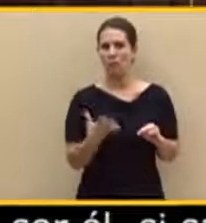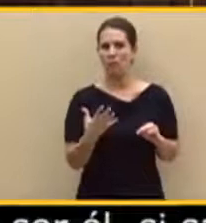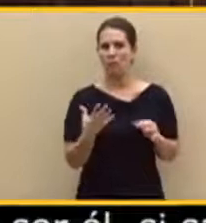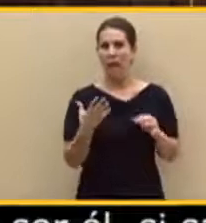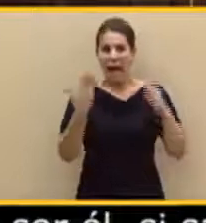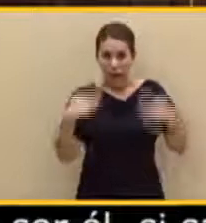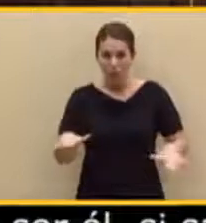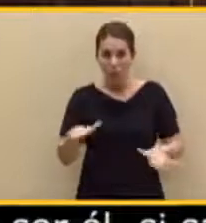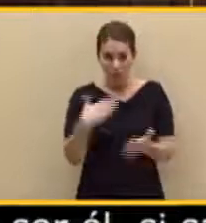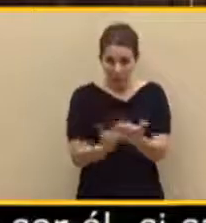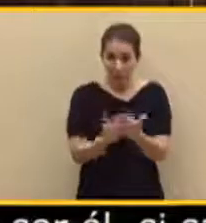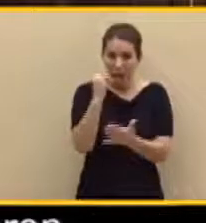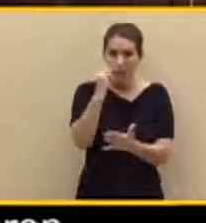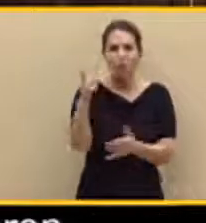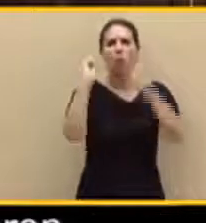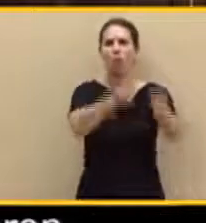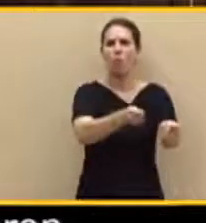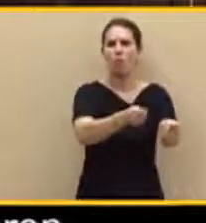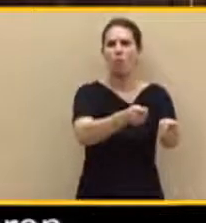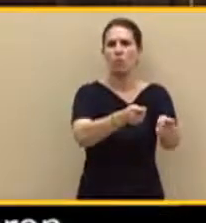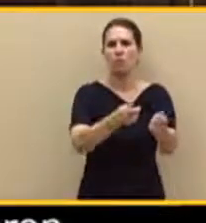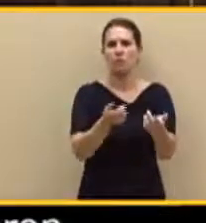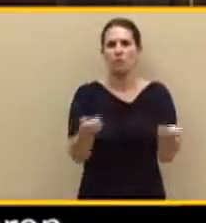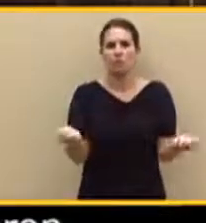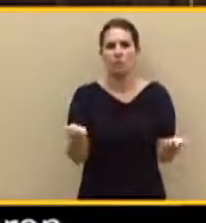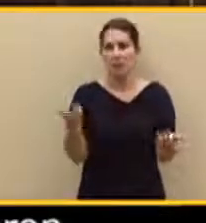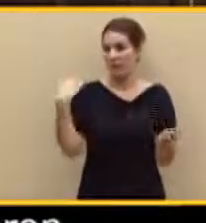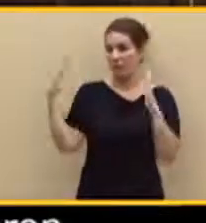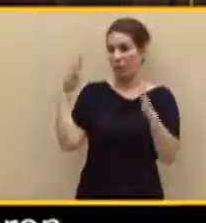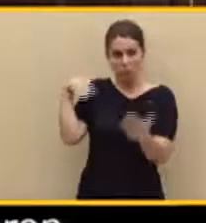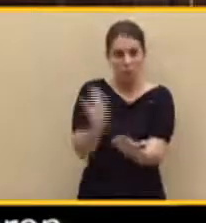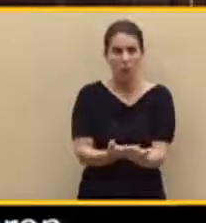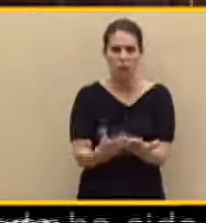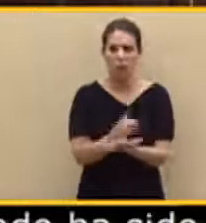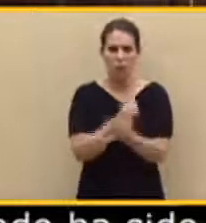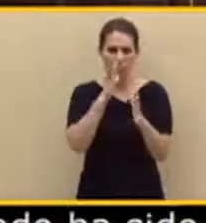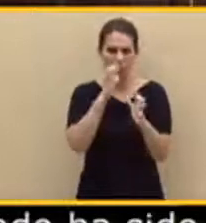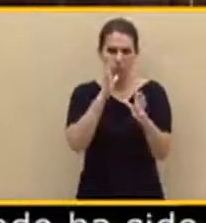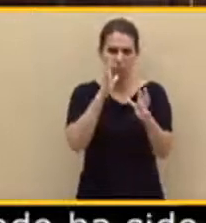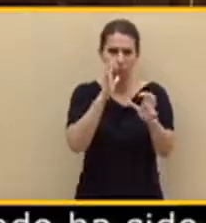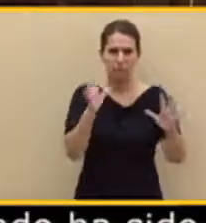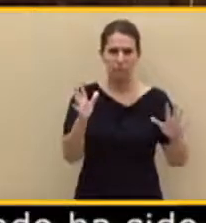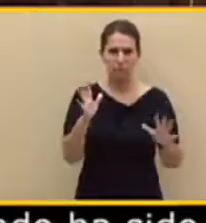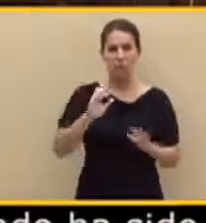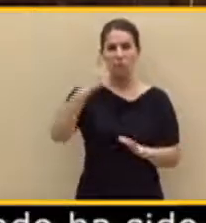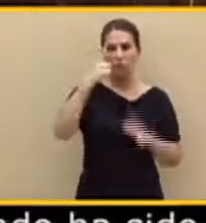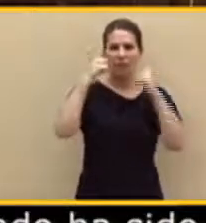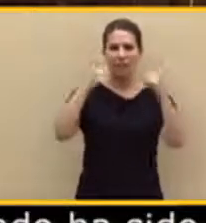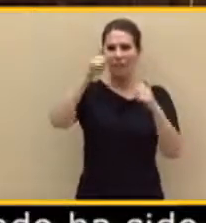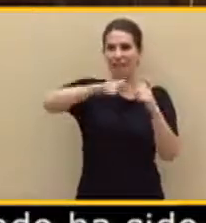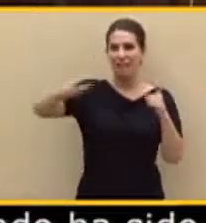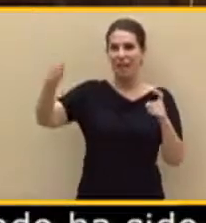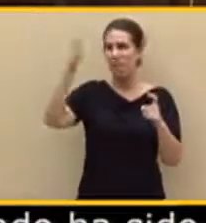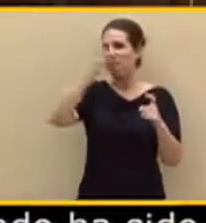entonces, señorías, todo lo que ha pasado ha sido un despropósito. Mois intentó primero relevar a los fiscales del caso